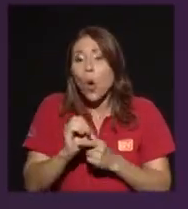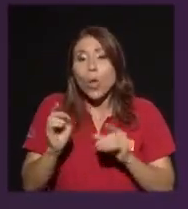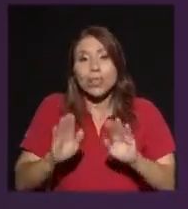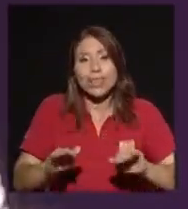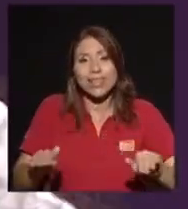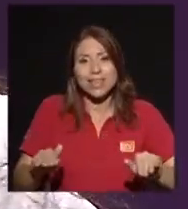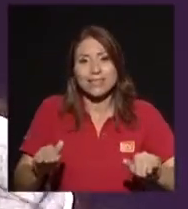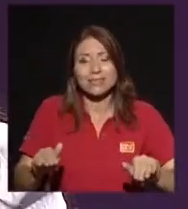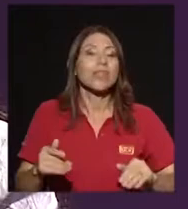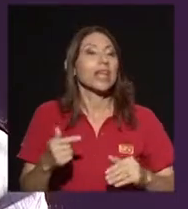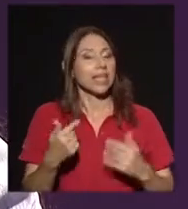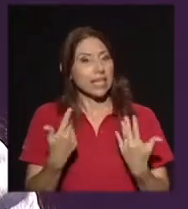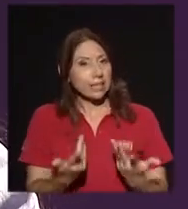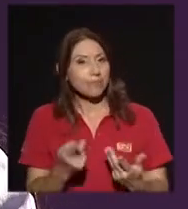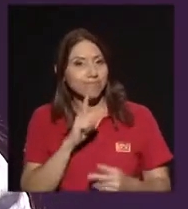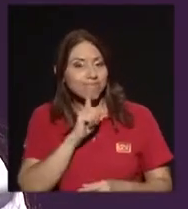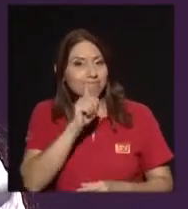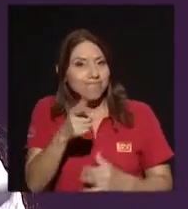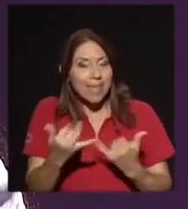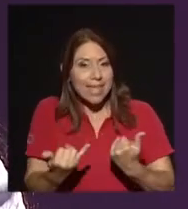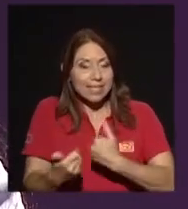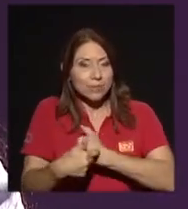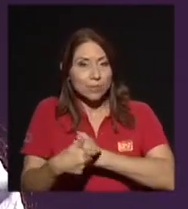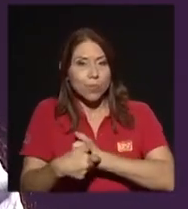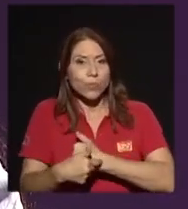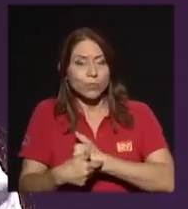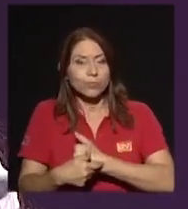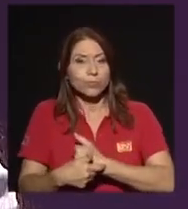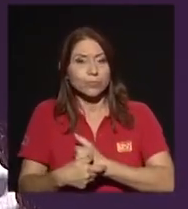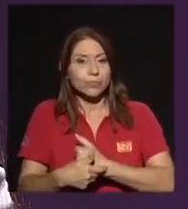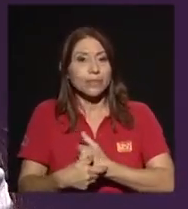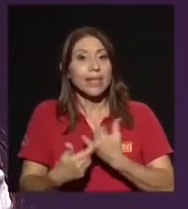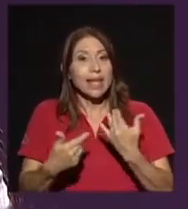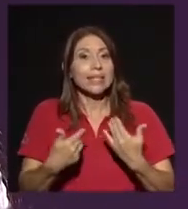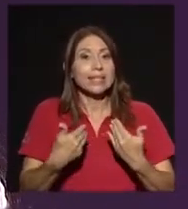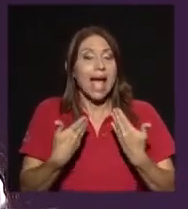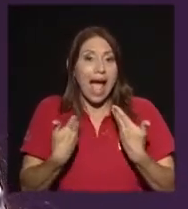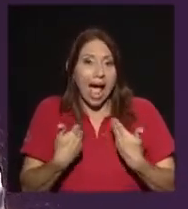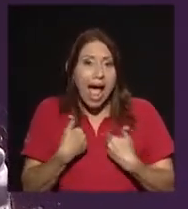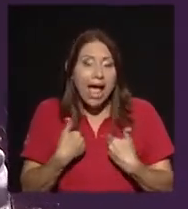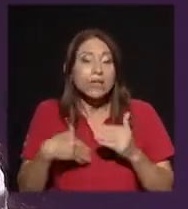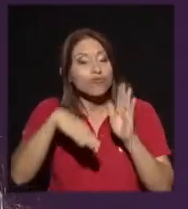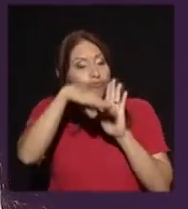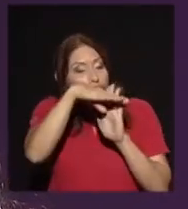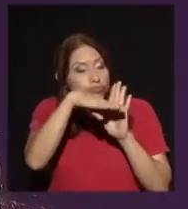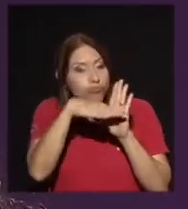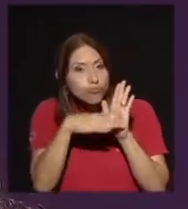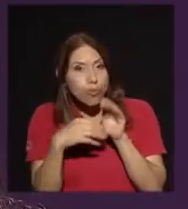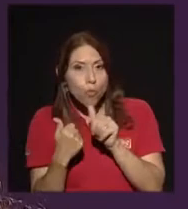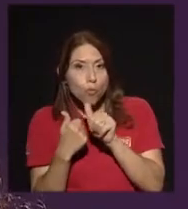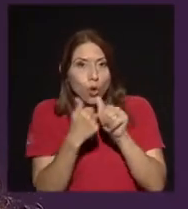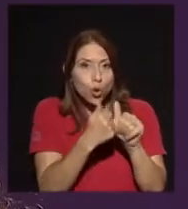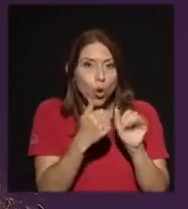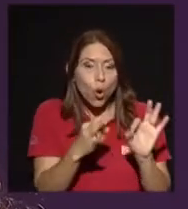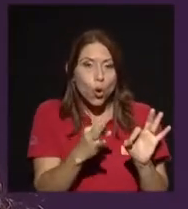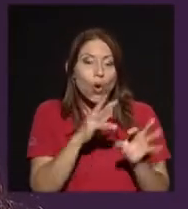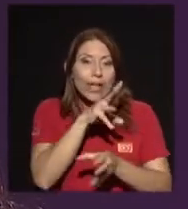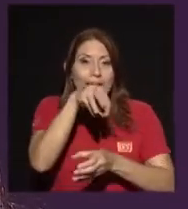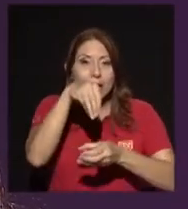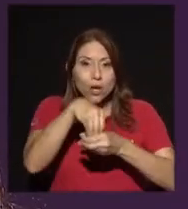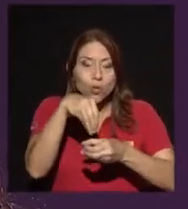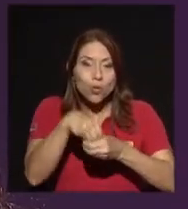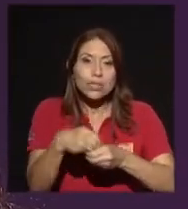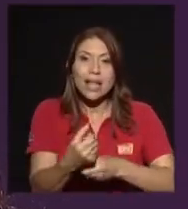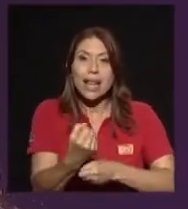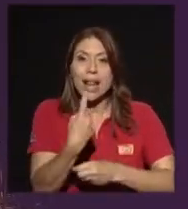un poco, porque si bien es cierto, en estos momentos existe un protocolo que incluye la anticoncepción